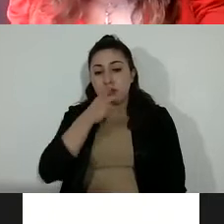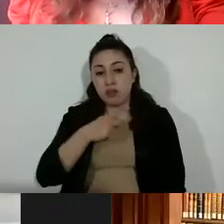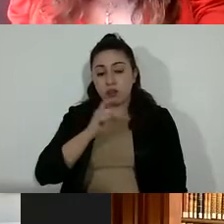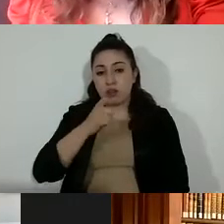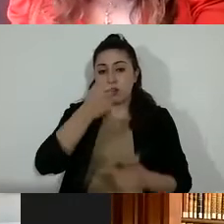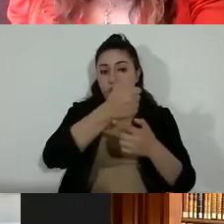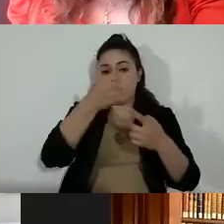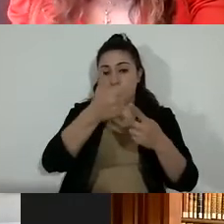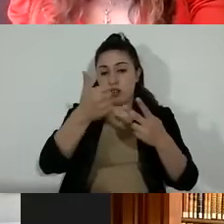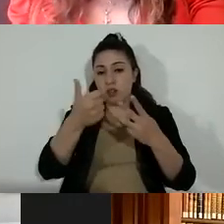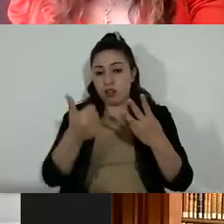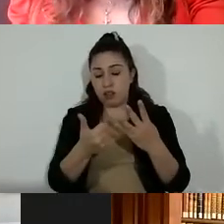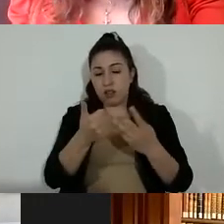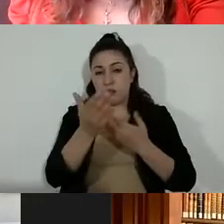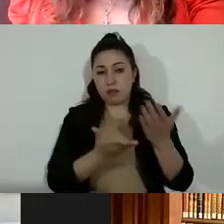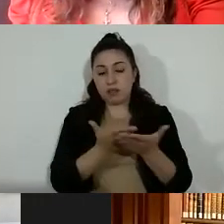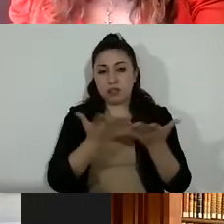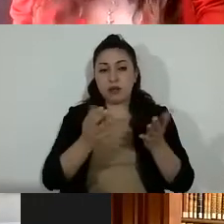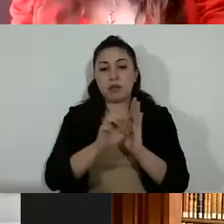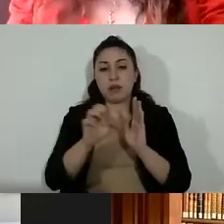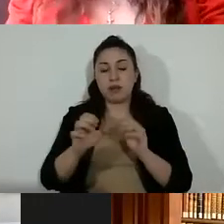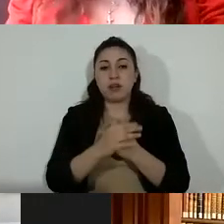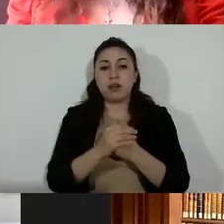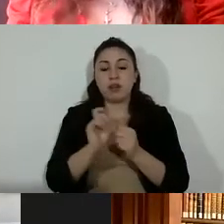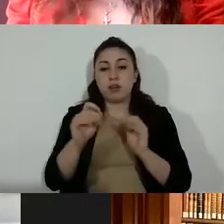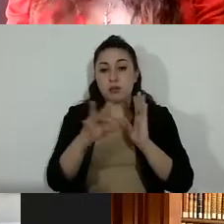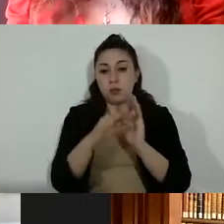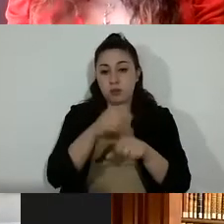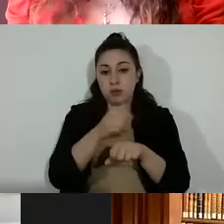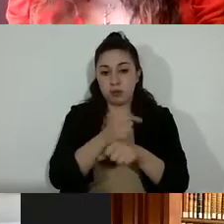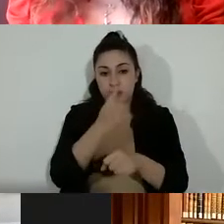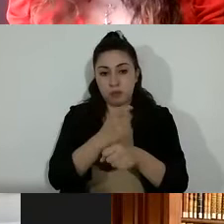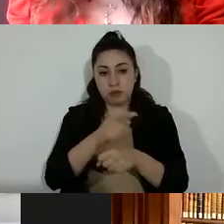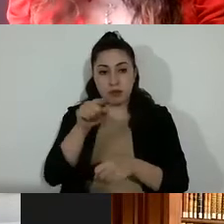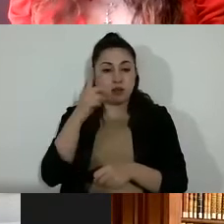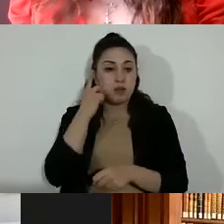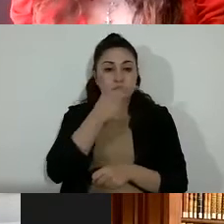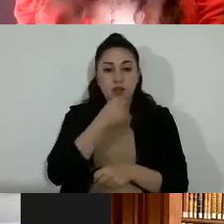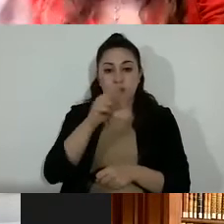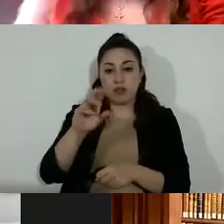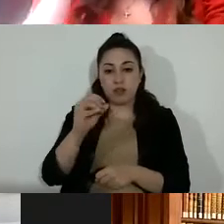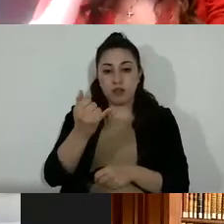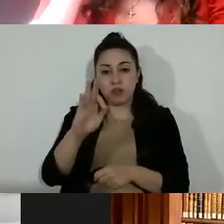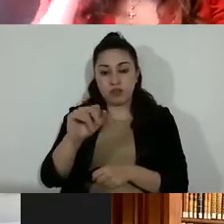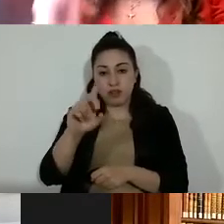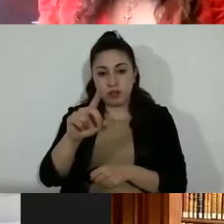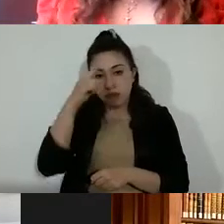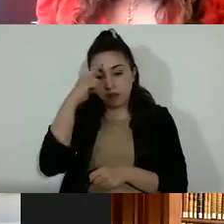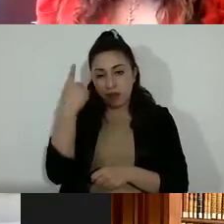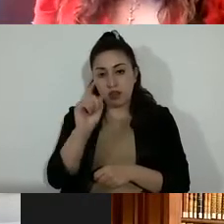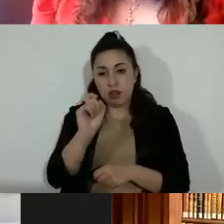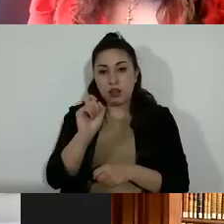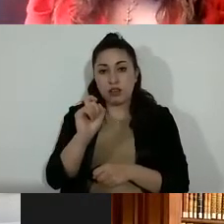ha hecho favor de presentar coincide en el punto número 1 con la del diputado Roy para que se votara de manera